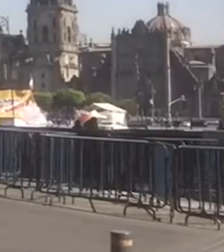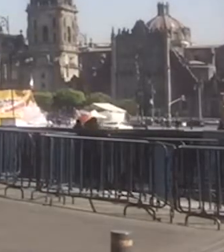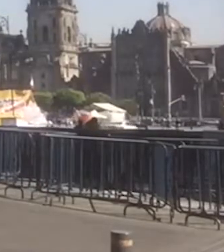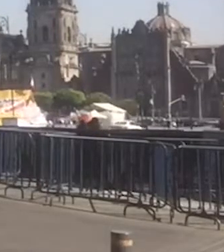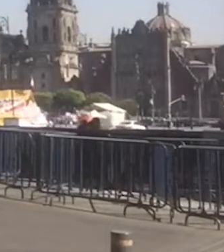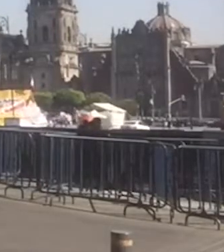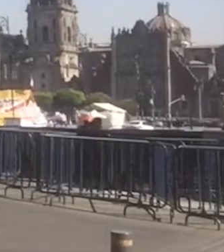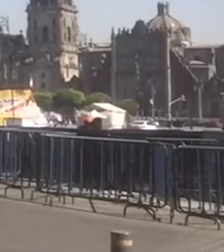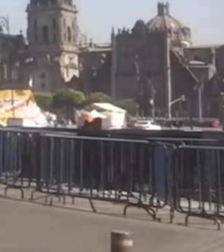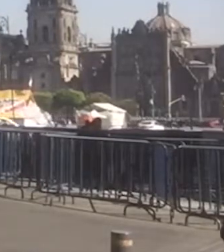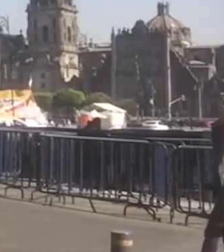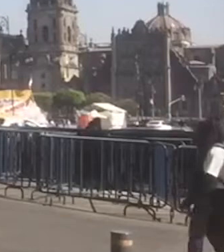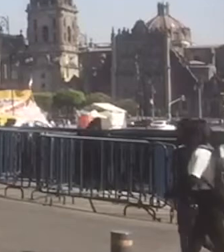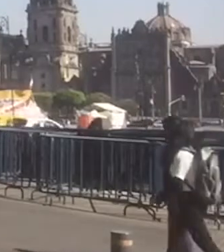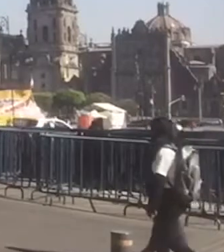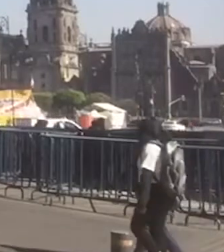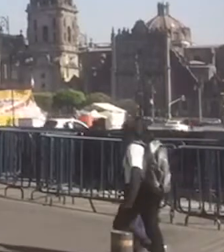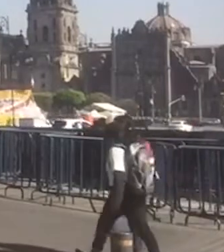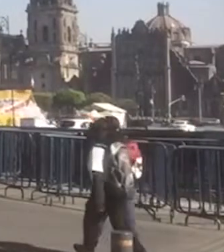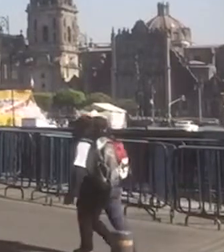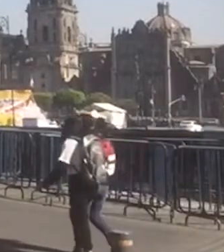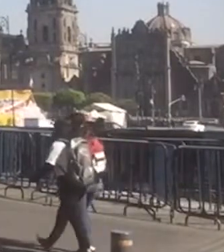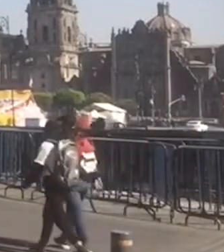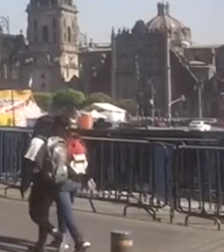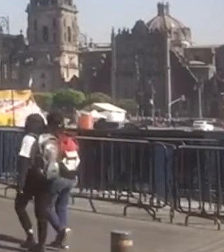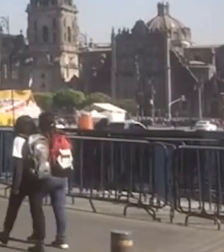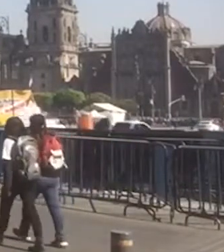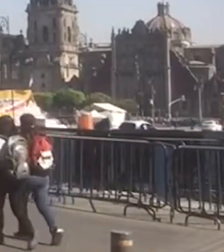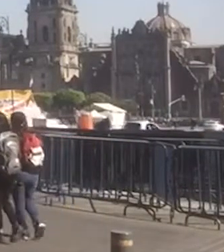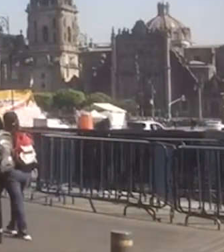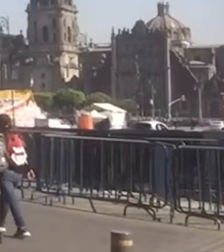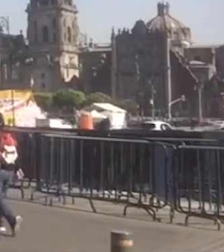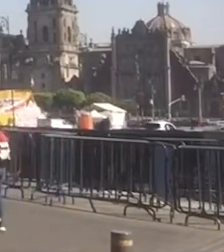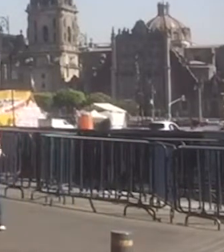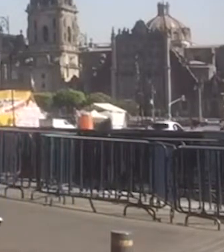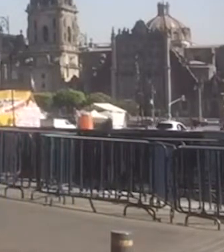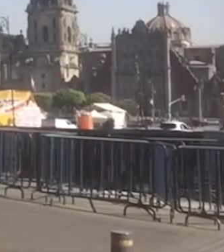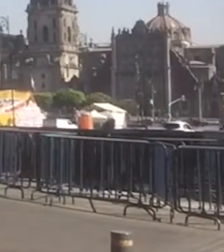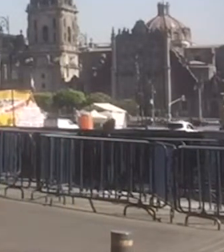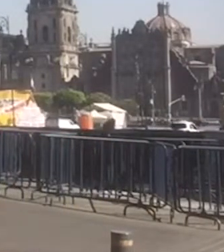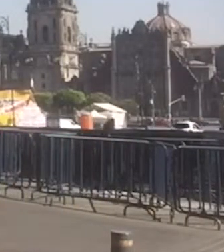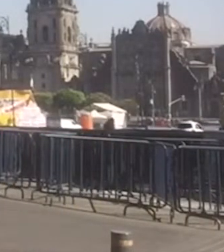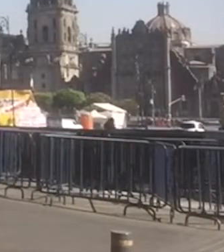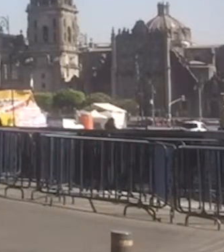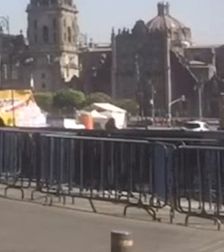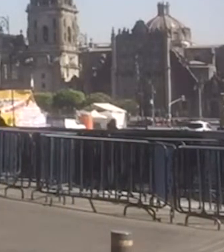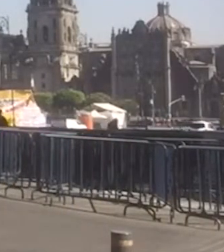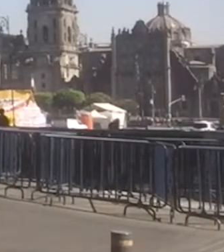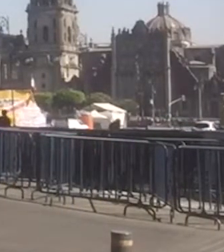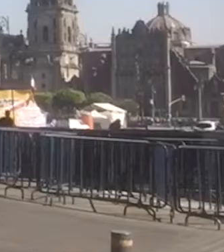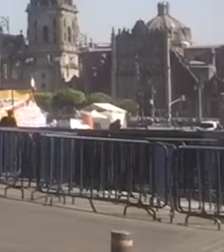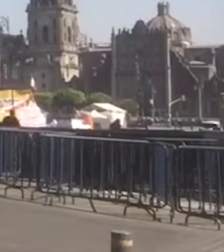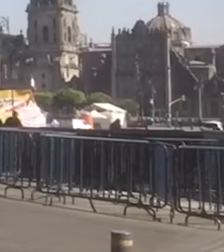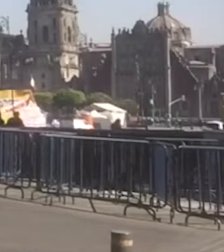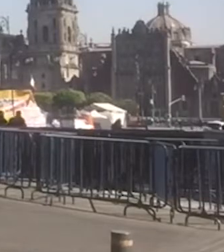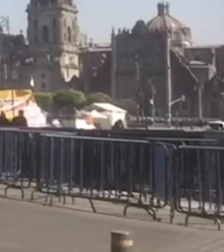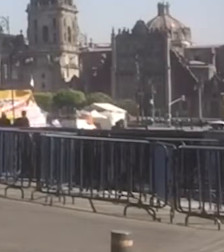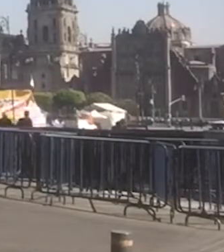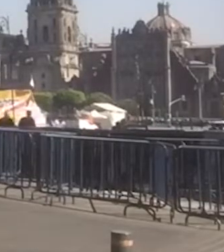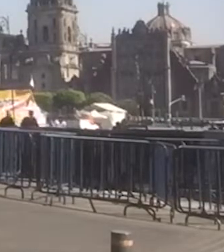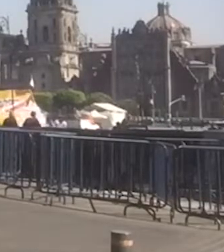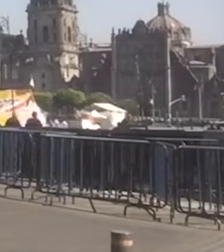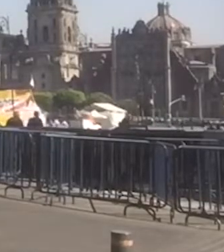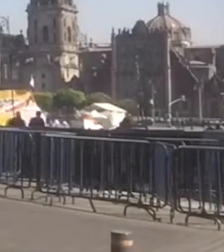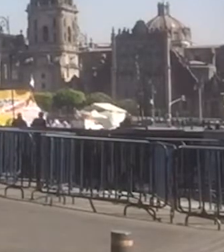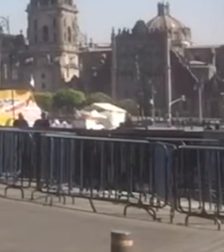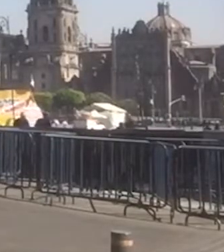se habían dado sobre que estaba huyéndole a este biológico que se ha mencionado causa algunos